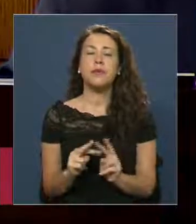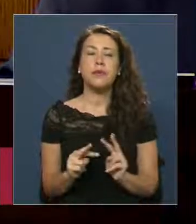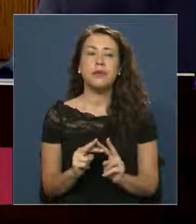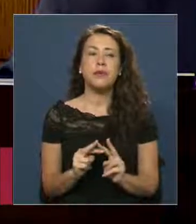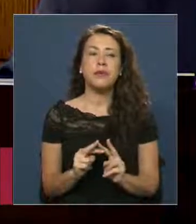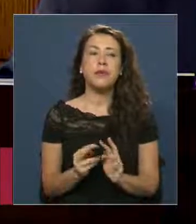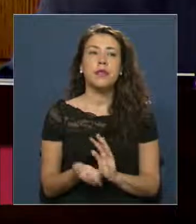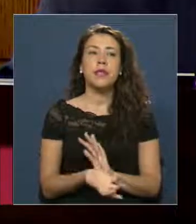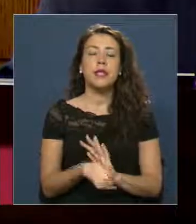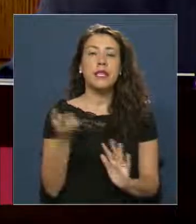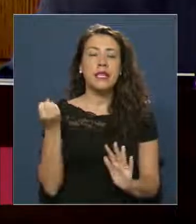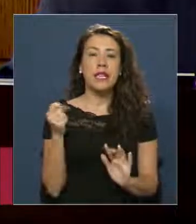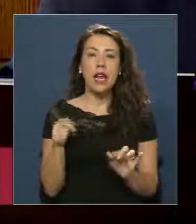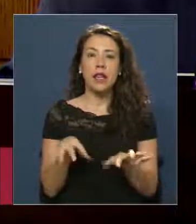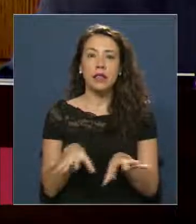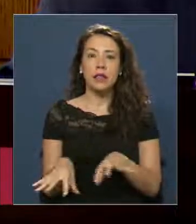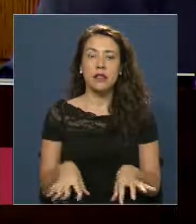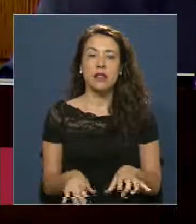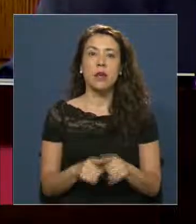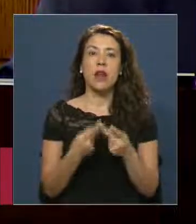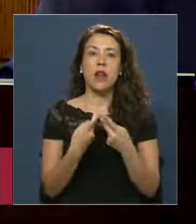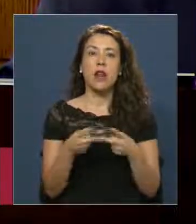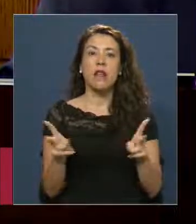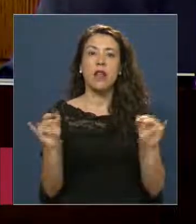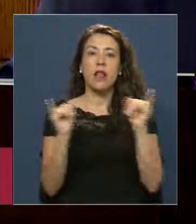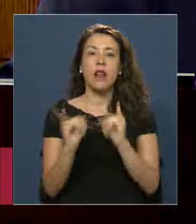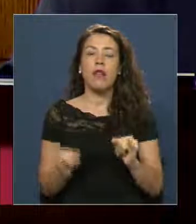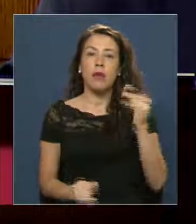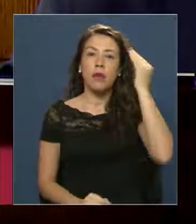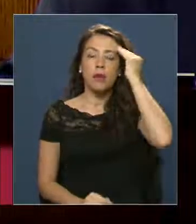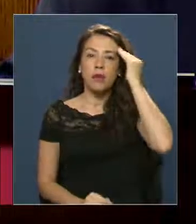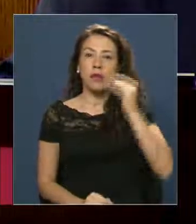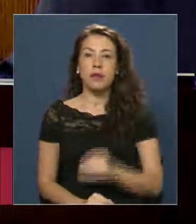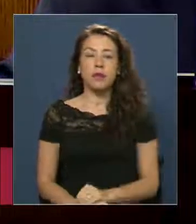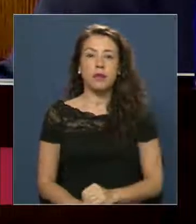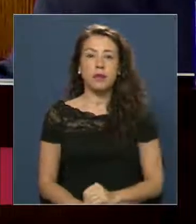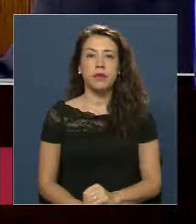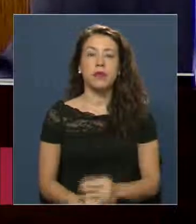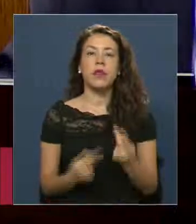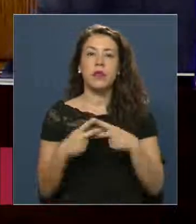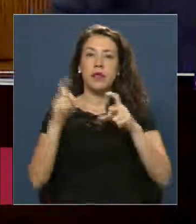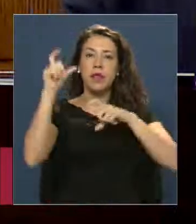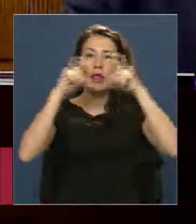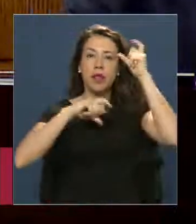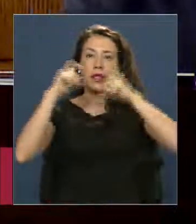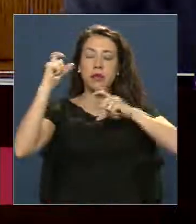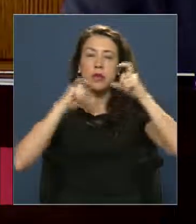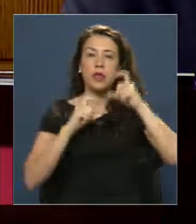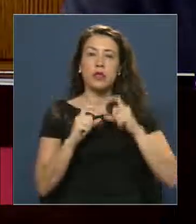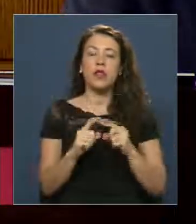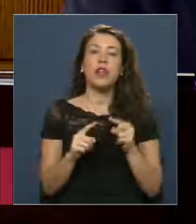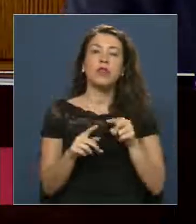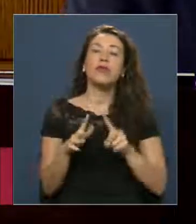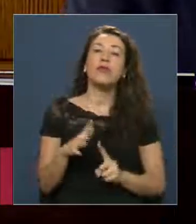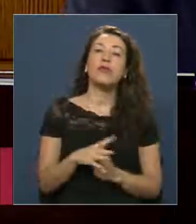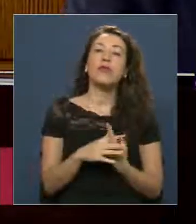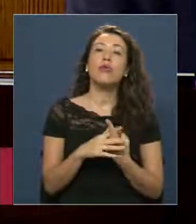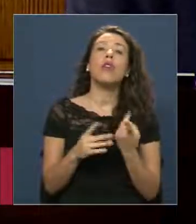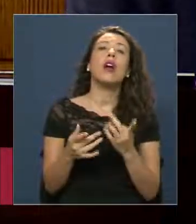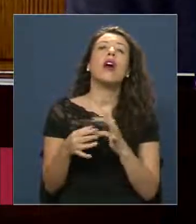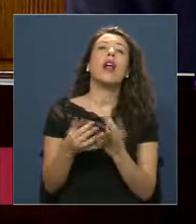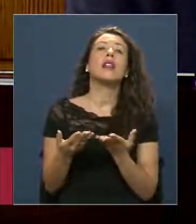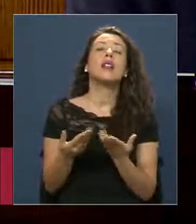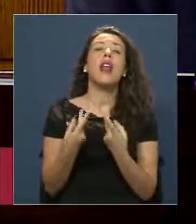es quitar esa parte, la libertad de conciencia. Y la libertad de expresión es una derivación de esa